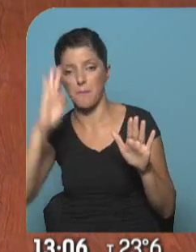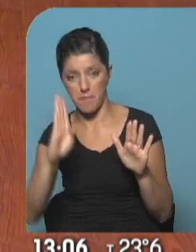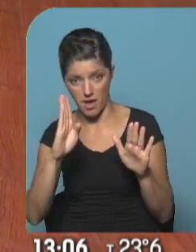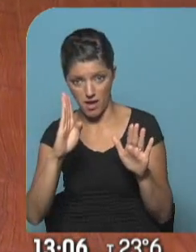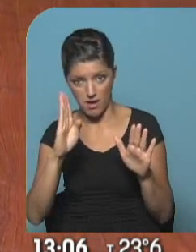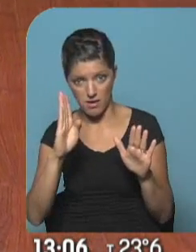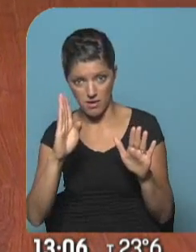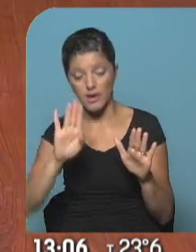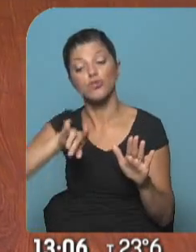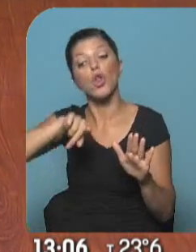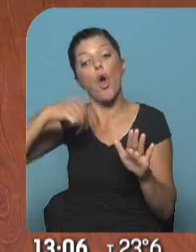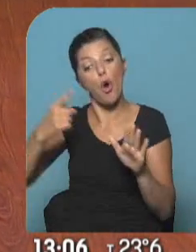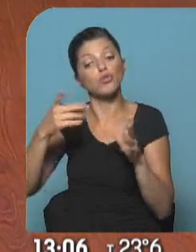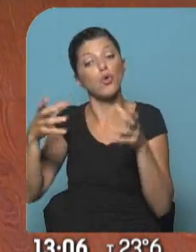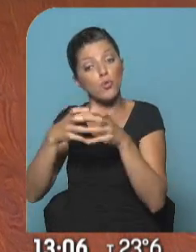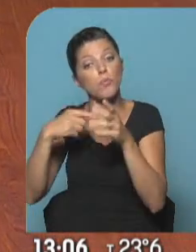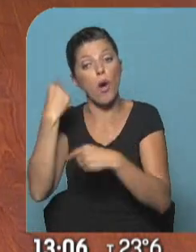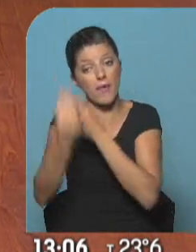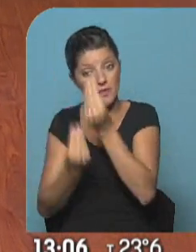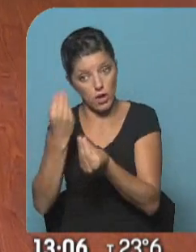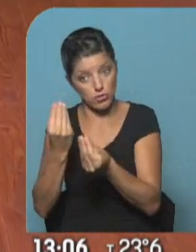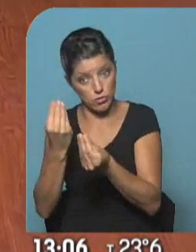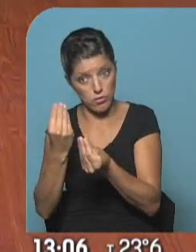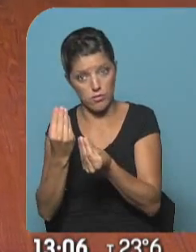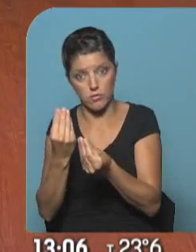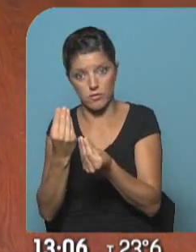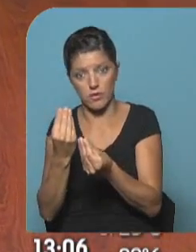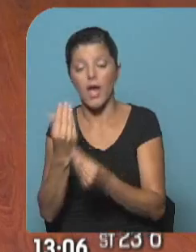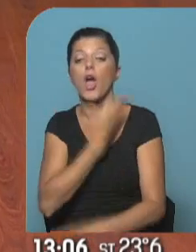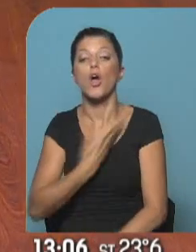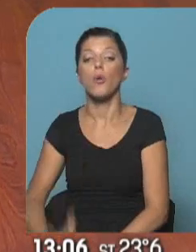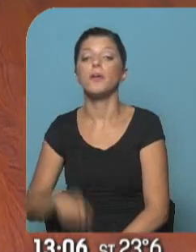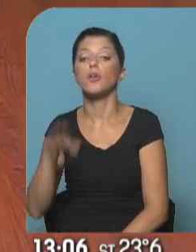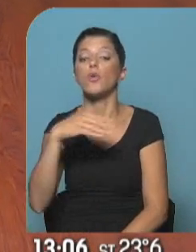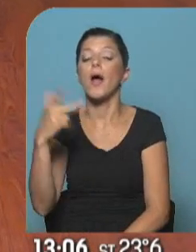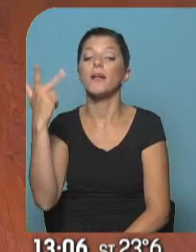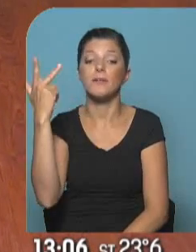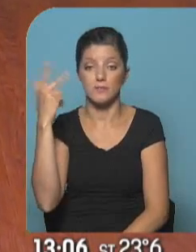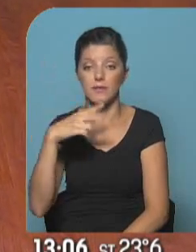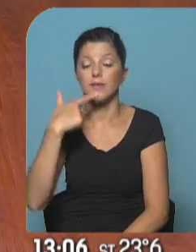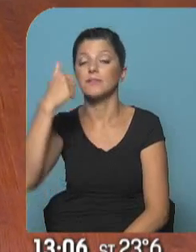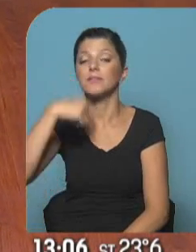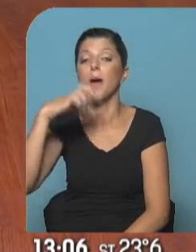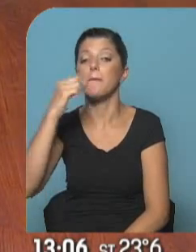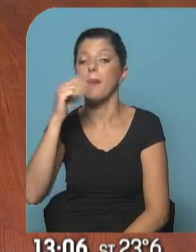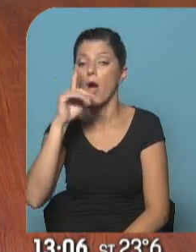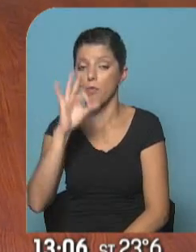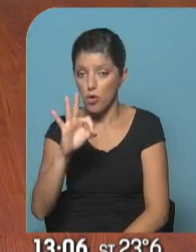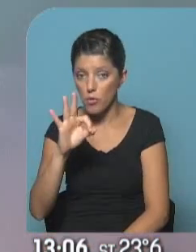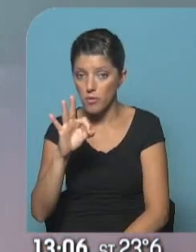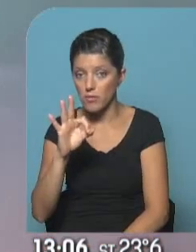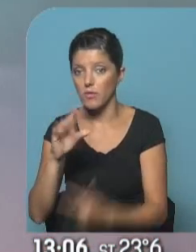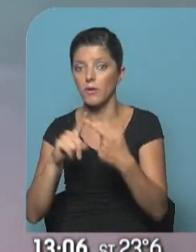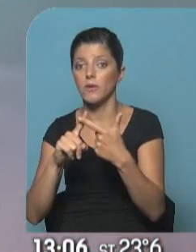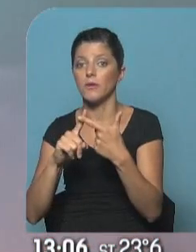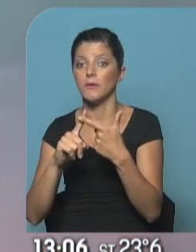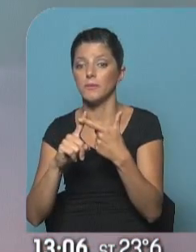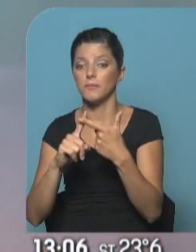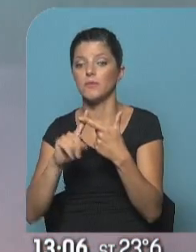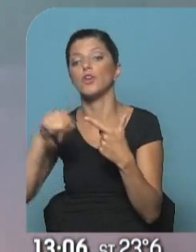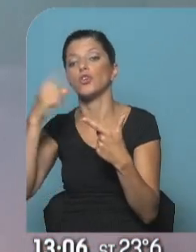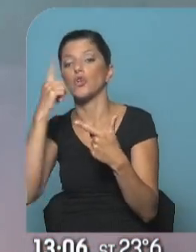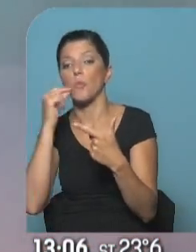un candidato de ultraderecha, así que uno puede pensar que no corresponde a Brasil, también puede estar llegándole la hora a Brasil de